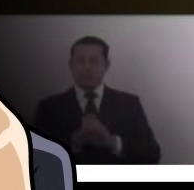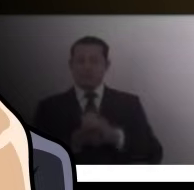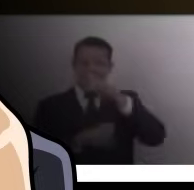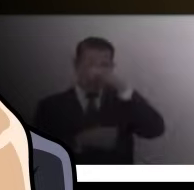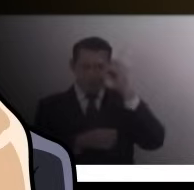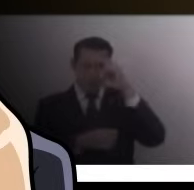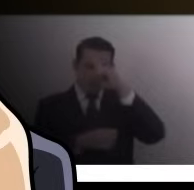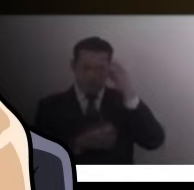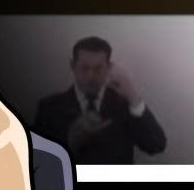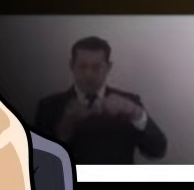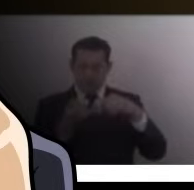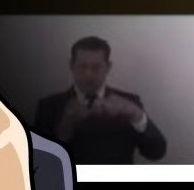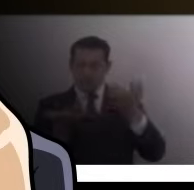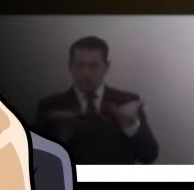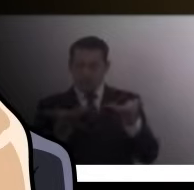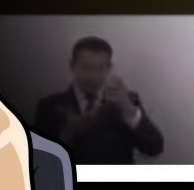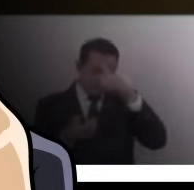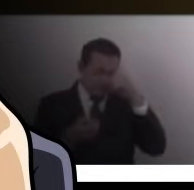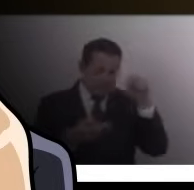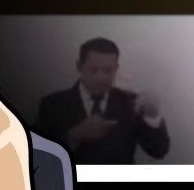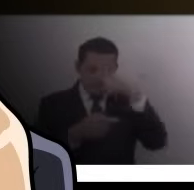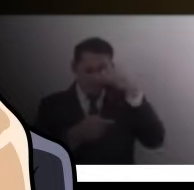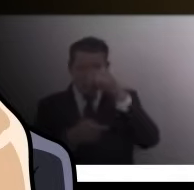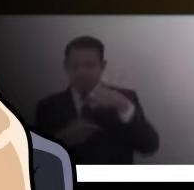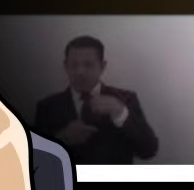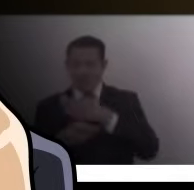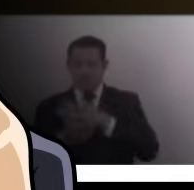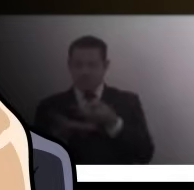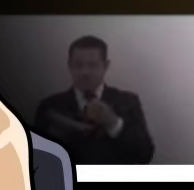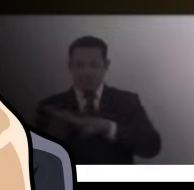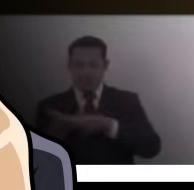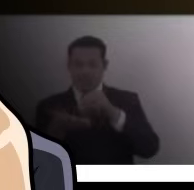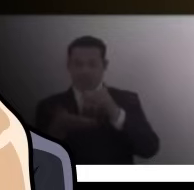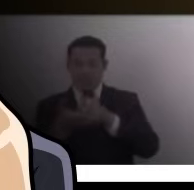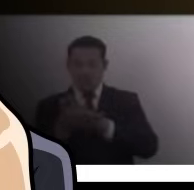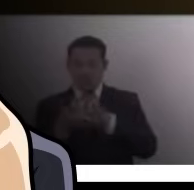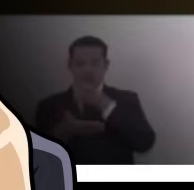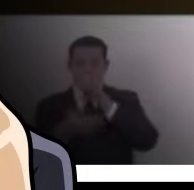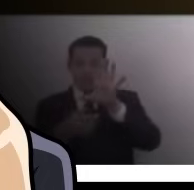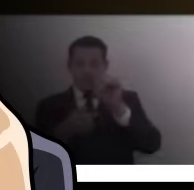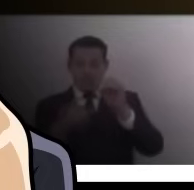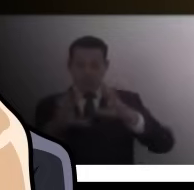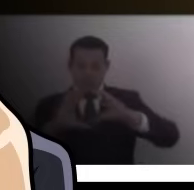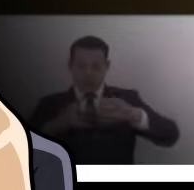de trabajo y que hacen esto y que hacen lo otro. Yo tengo datos aquí que hay diputadas que de 50